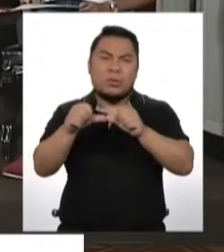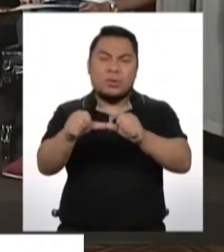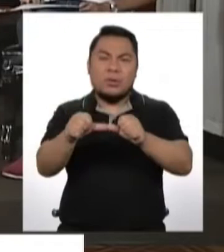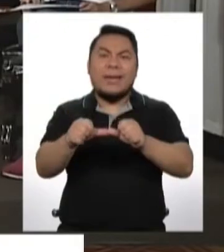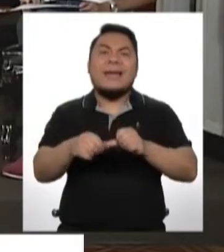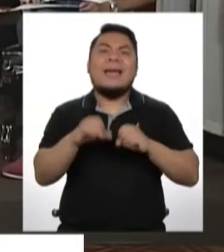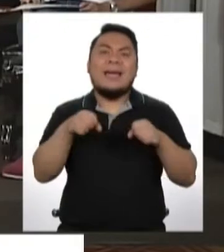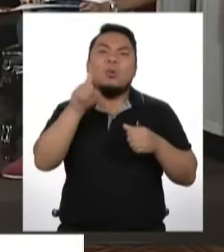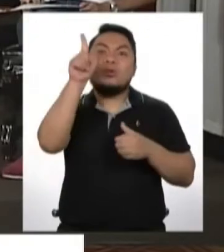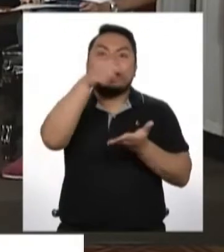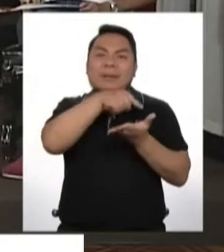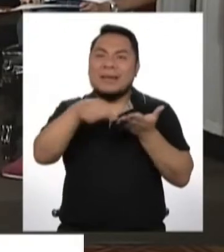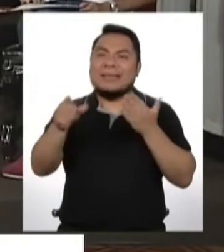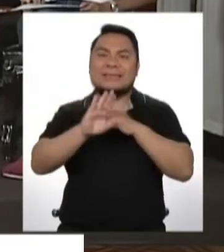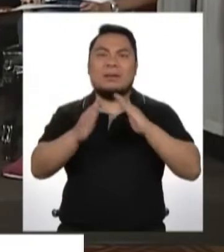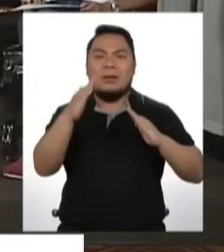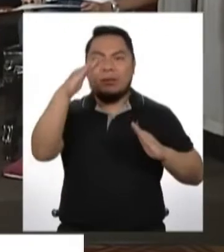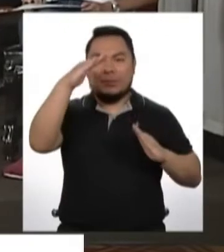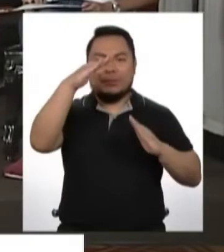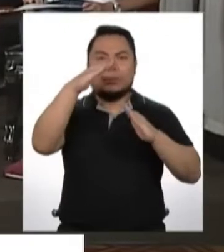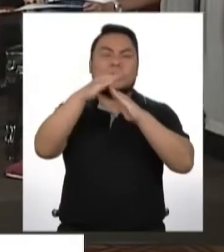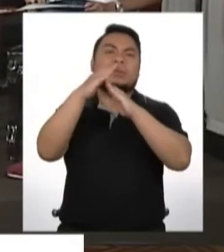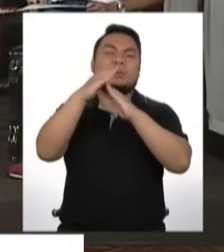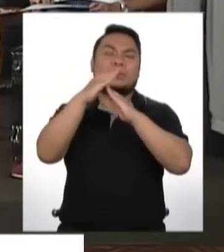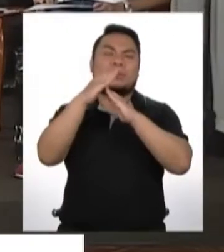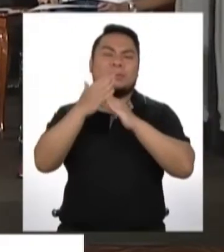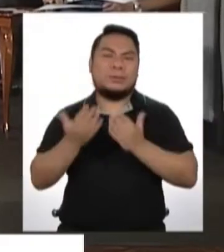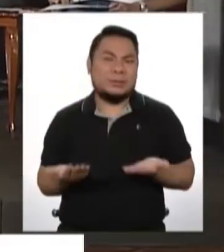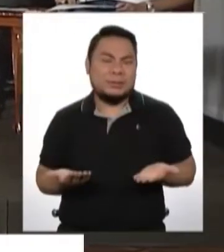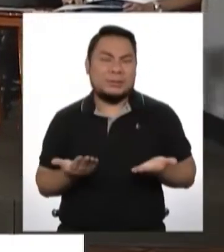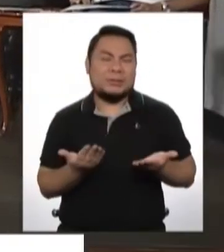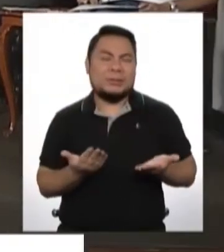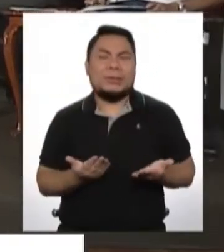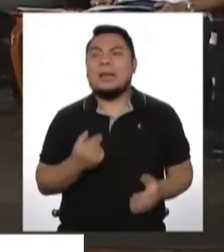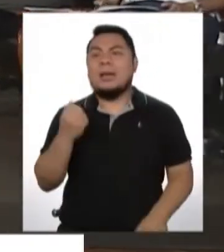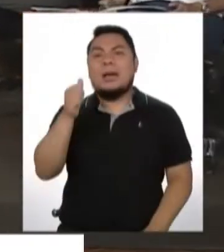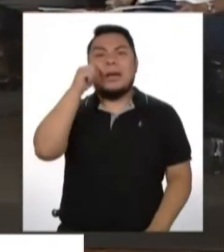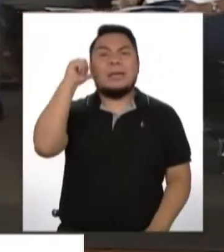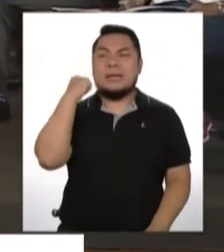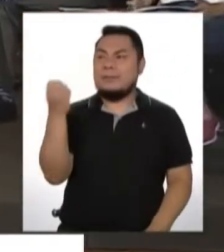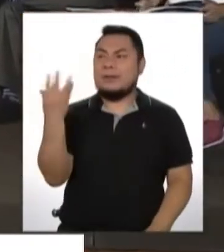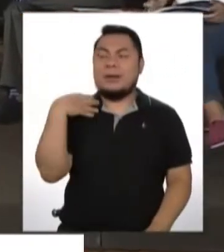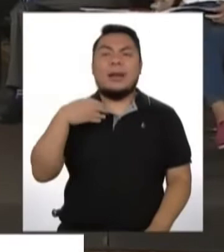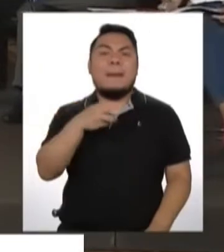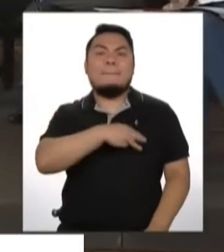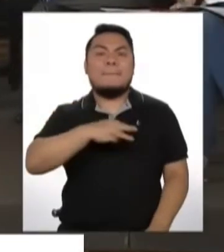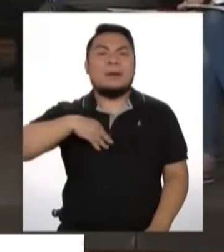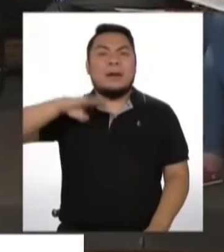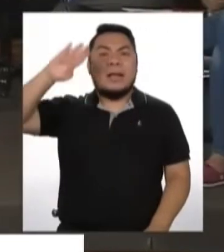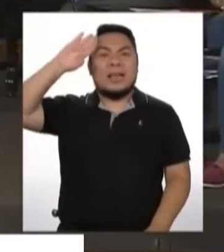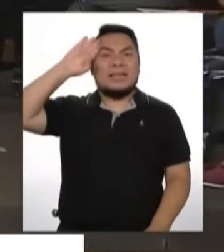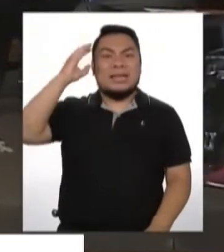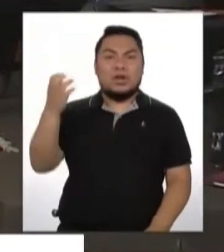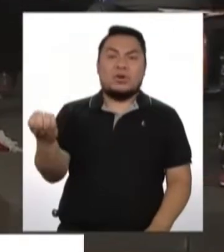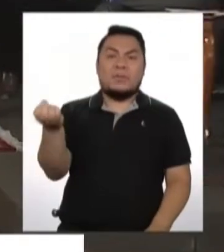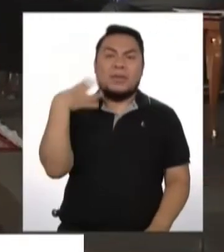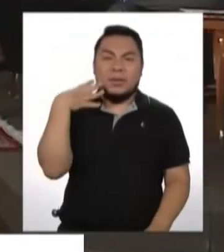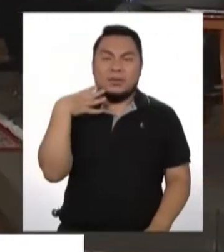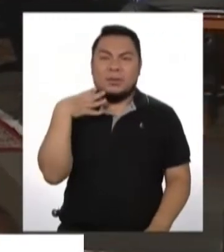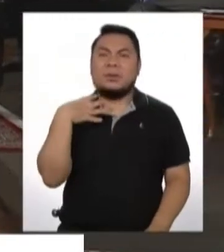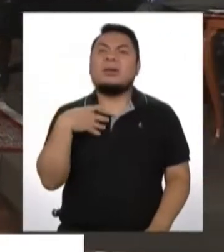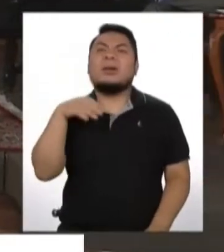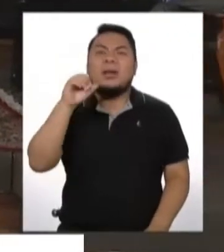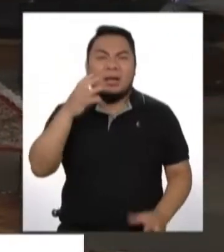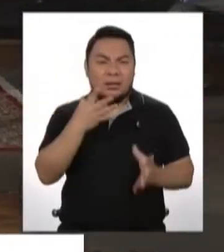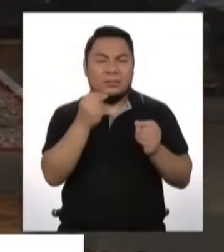cúspide. Ayer, comenta el ministro del Interior, los casos de